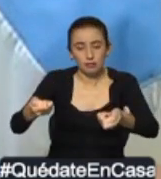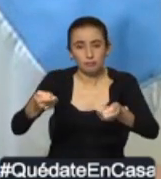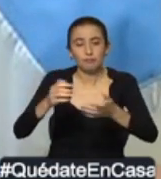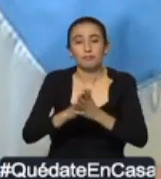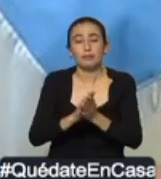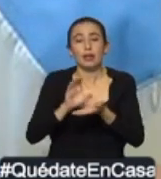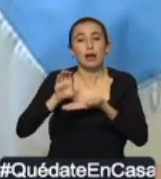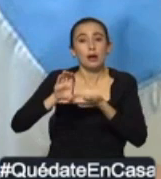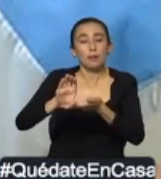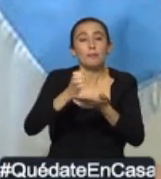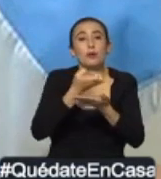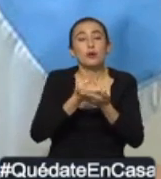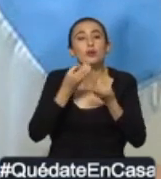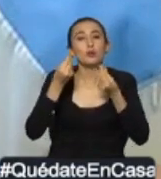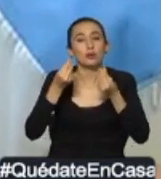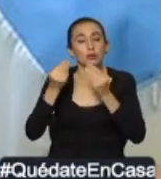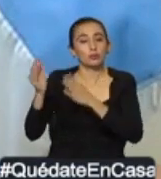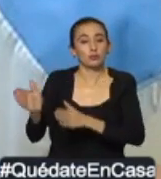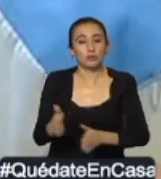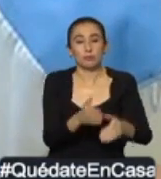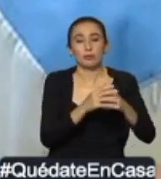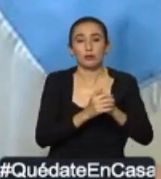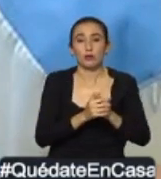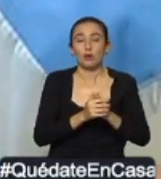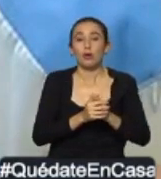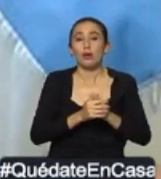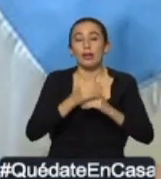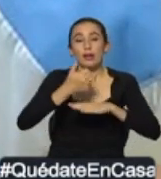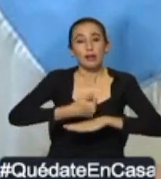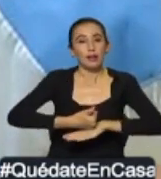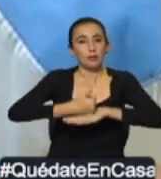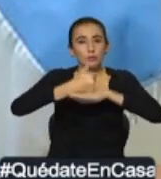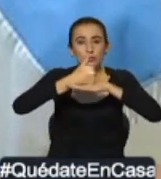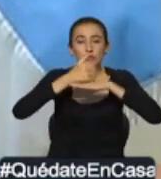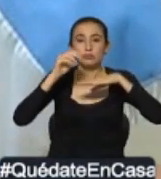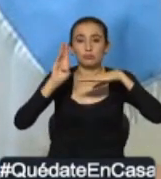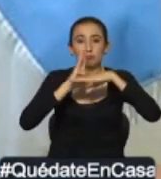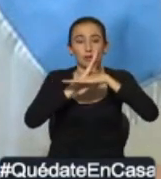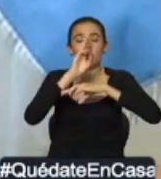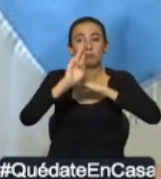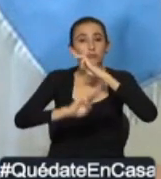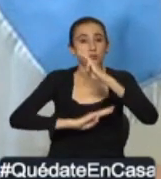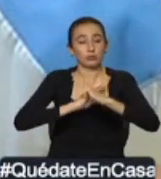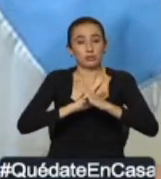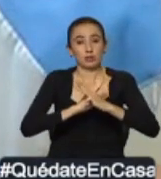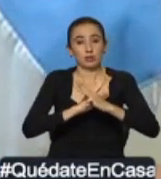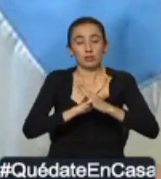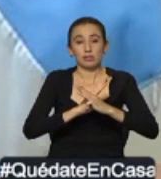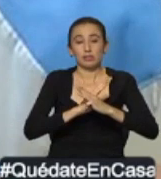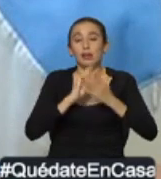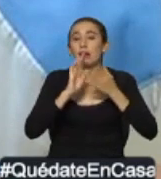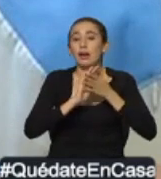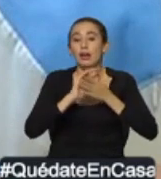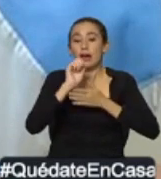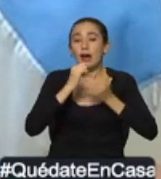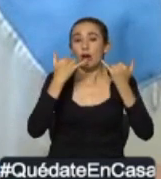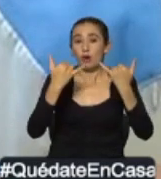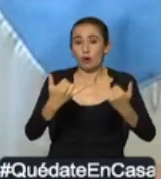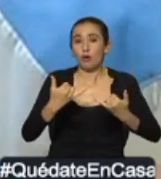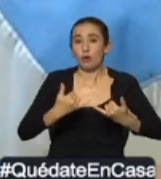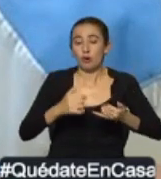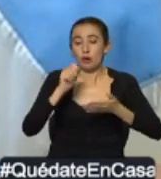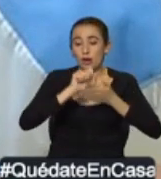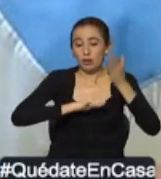el directorio ejecutivo del banco mundial aprobó hoy operaciones similares para argentina